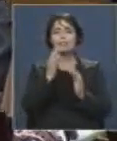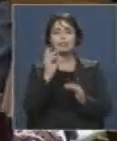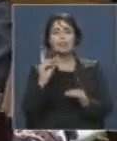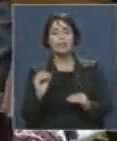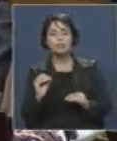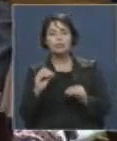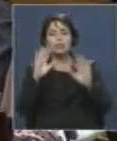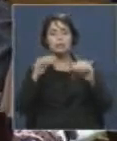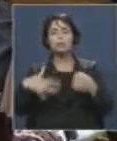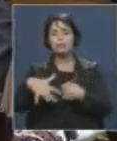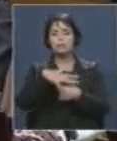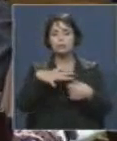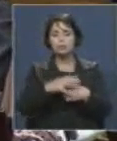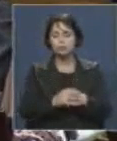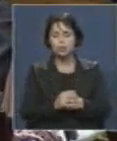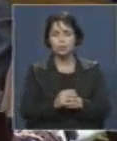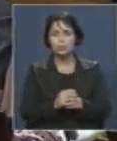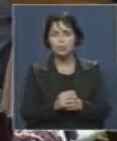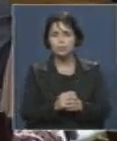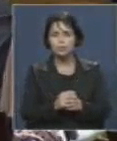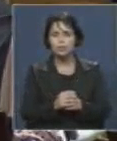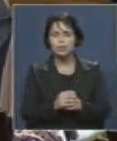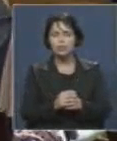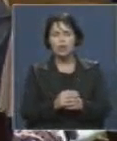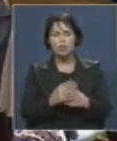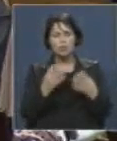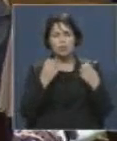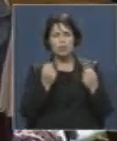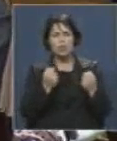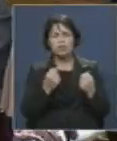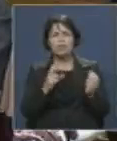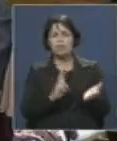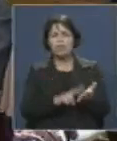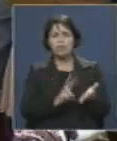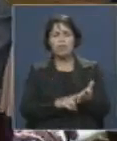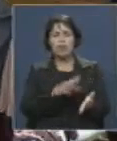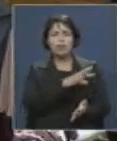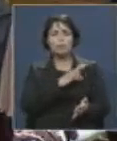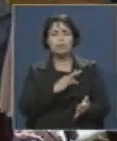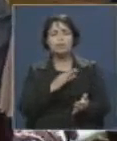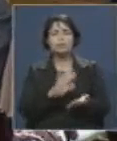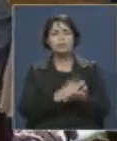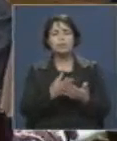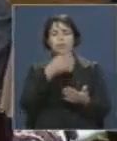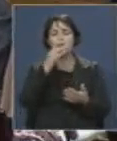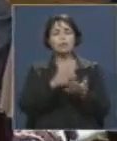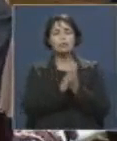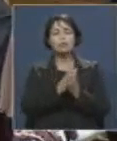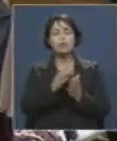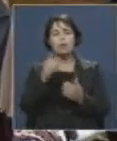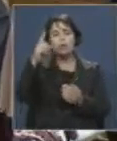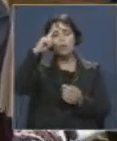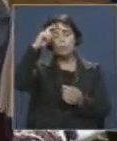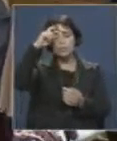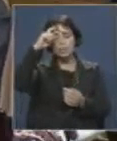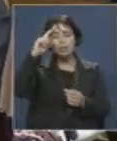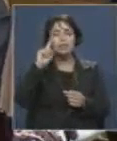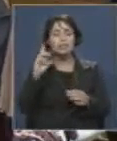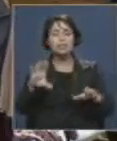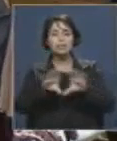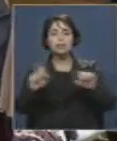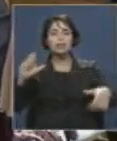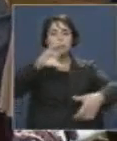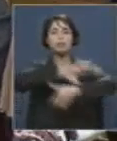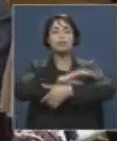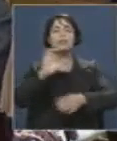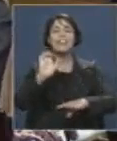características y las mismas condiciones. Ante esta cruda realidad, el ministro de Salud sostuvo que todos los centros hospitalarios que tengan convenio con el